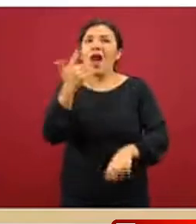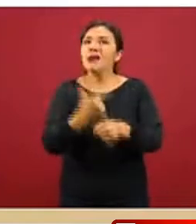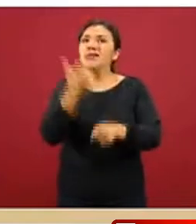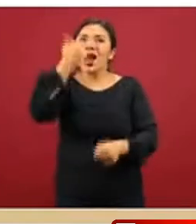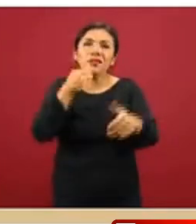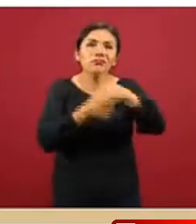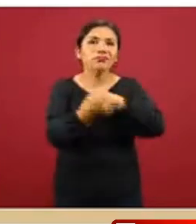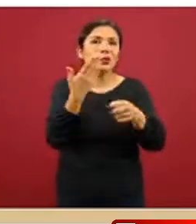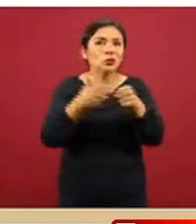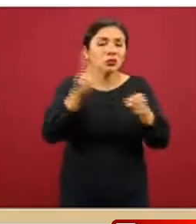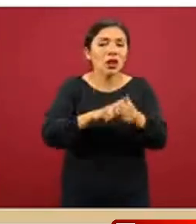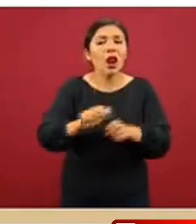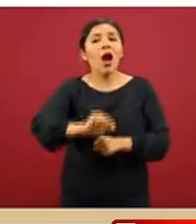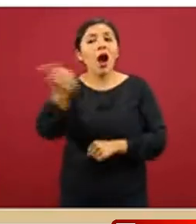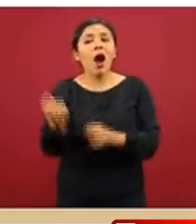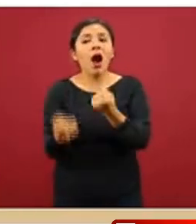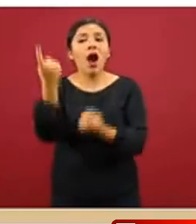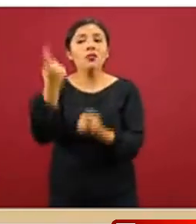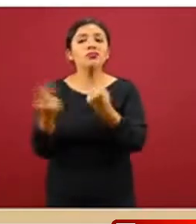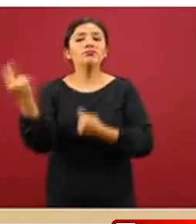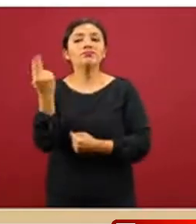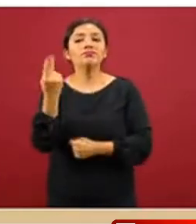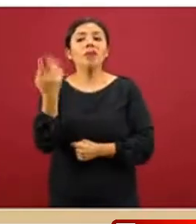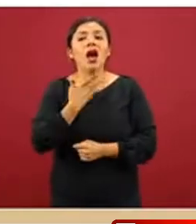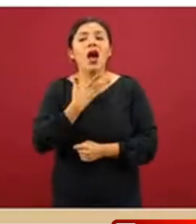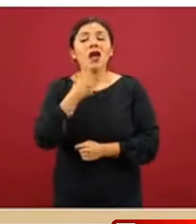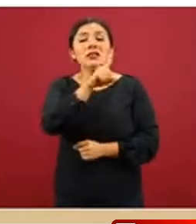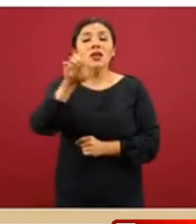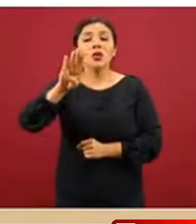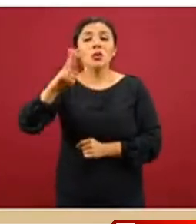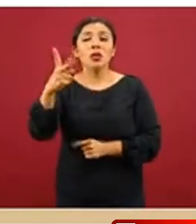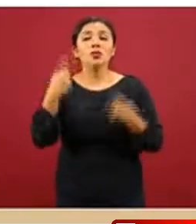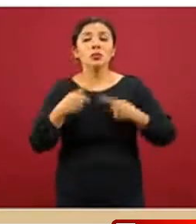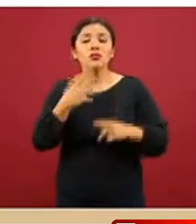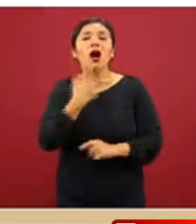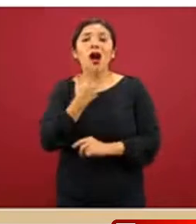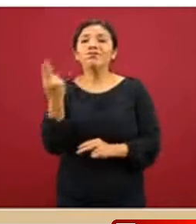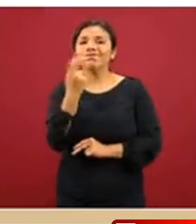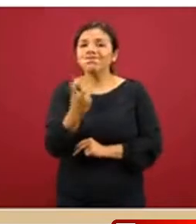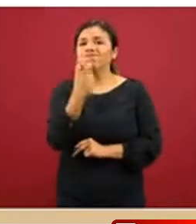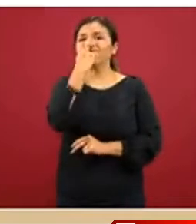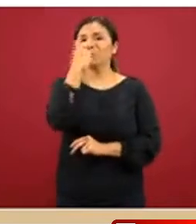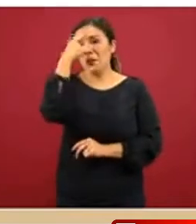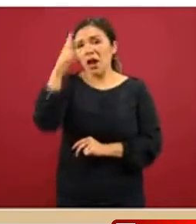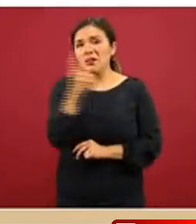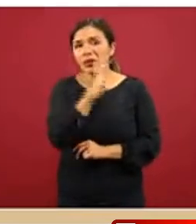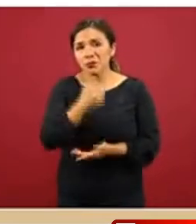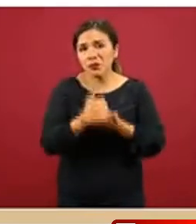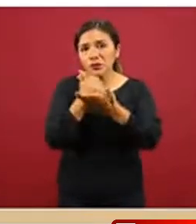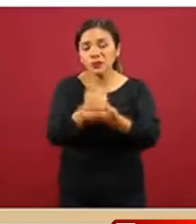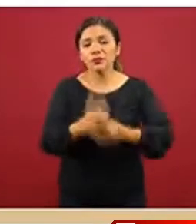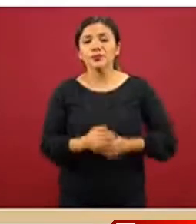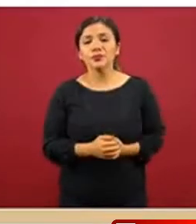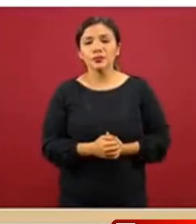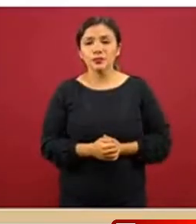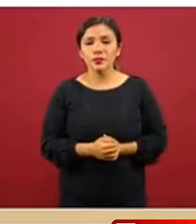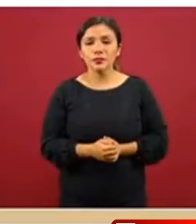grave y otros inclusive tuvieron que ser 192 intubados. Veamos la siguiente